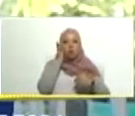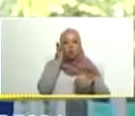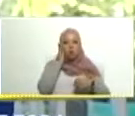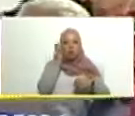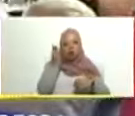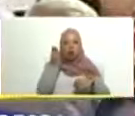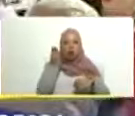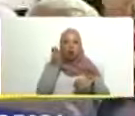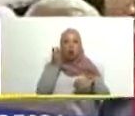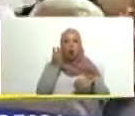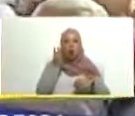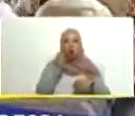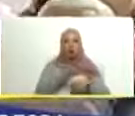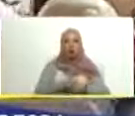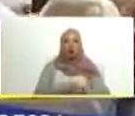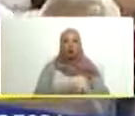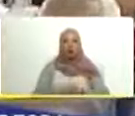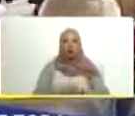representantes.